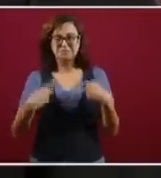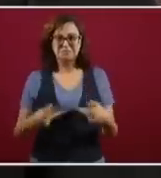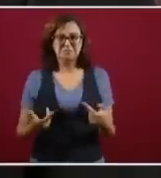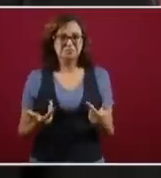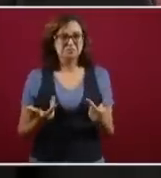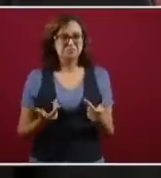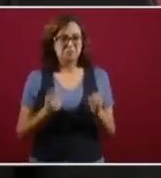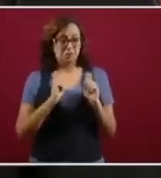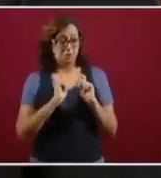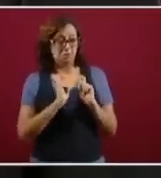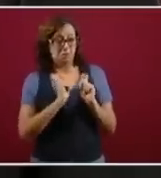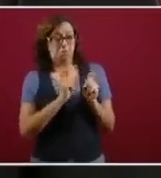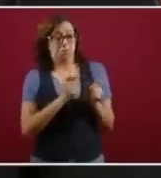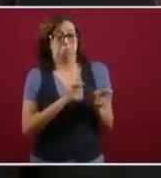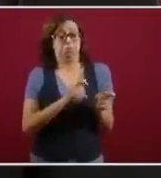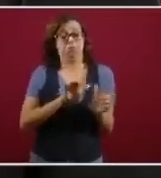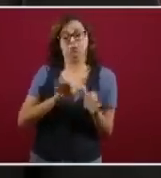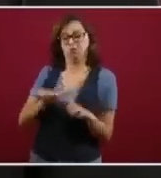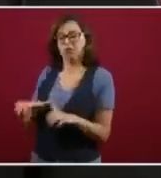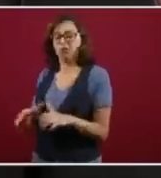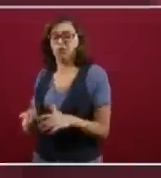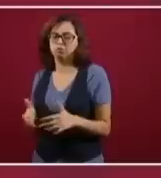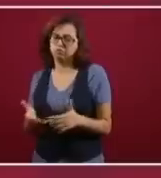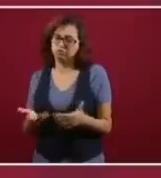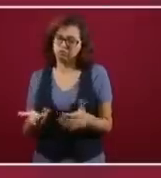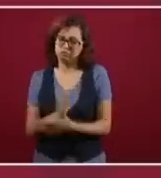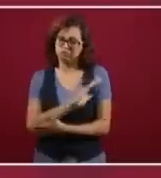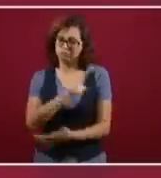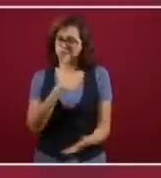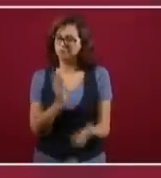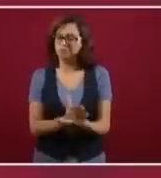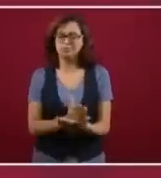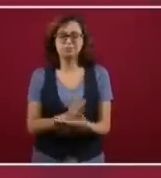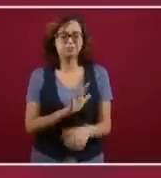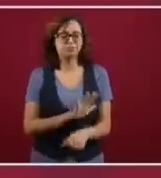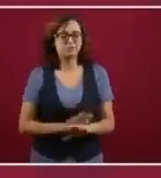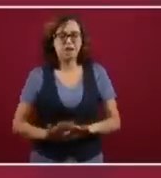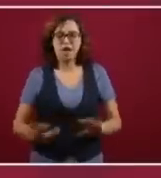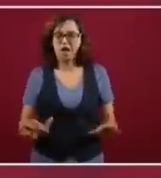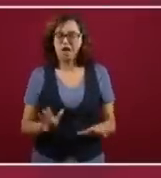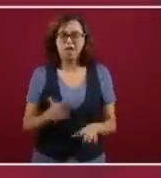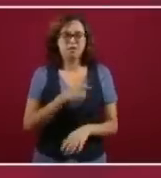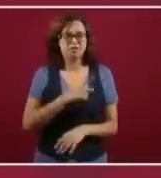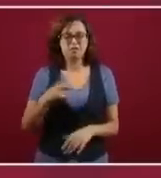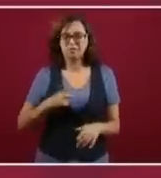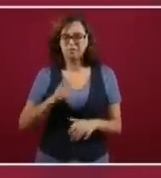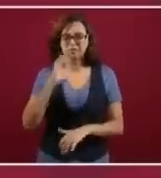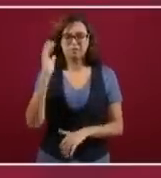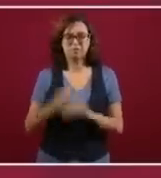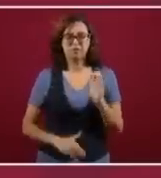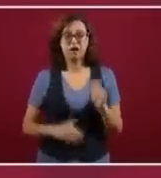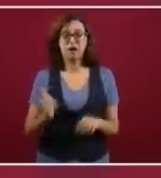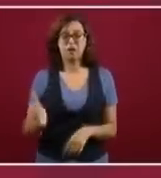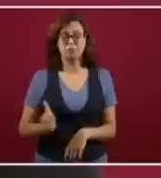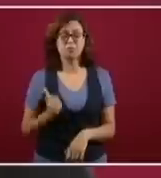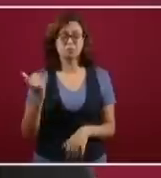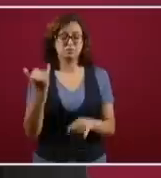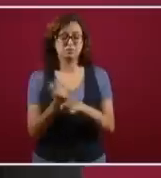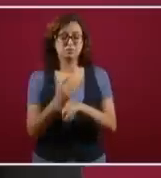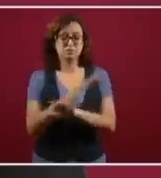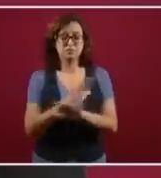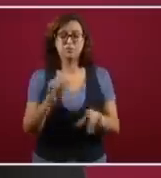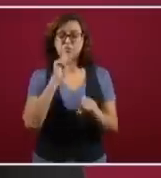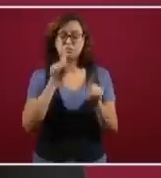Entonces, todo eso pues tiene que terminarse. Yo aprovecho para informar, la vez pasada